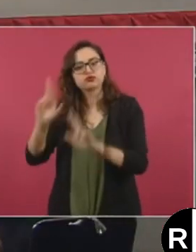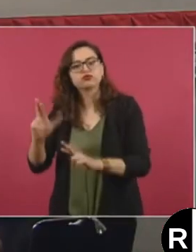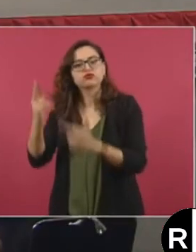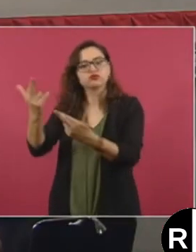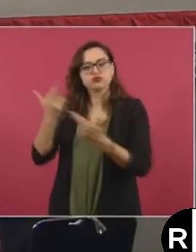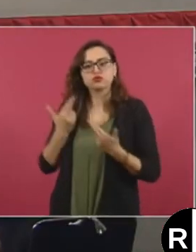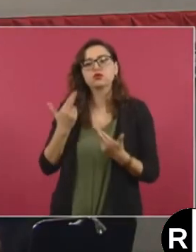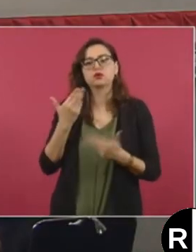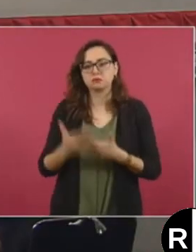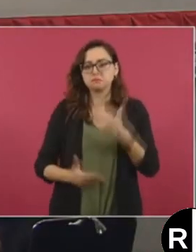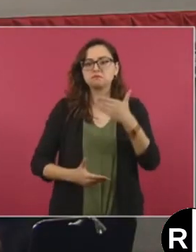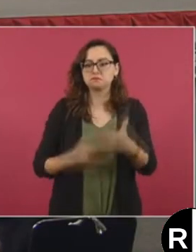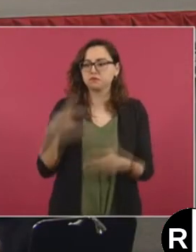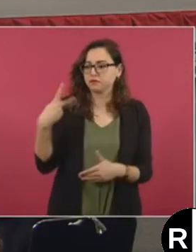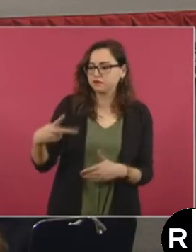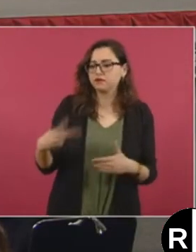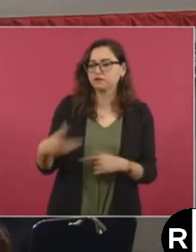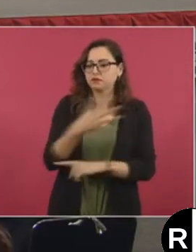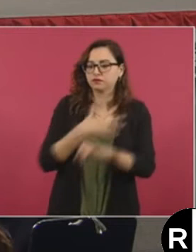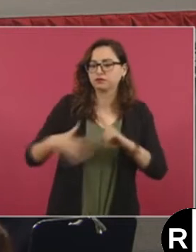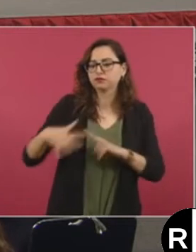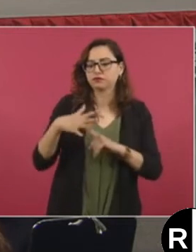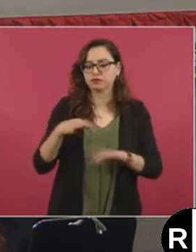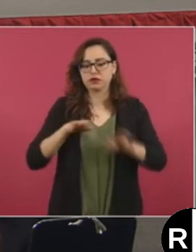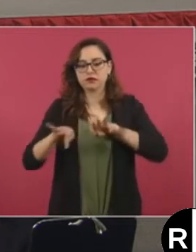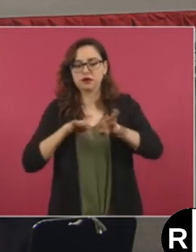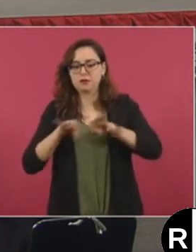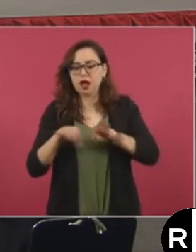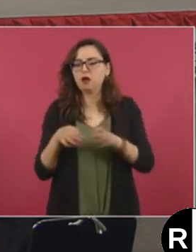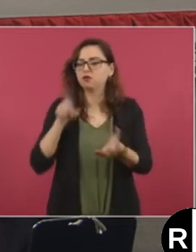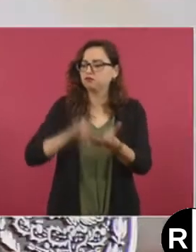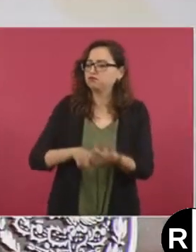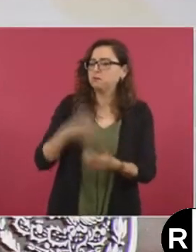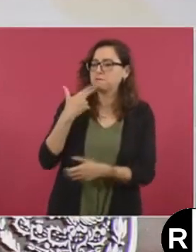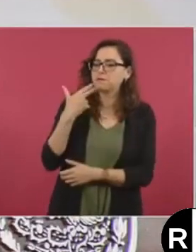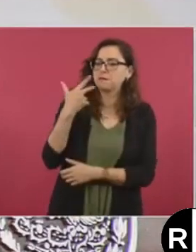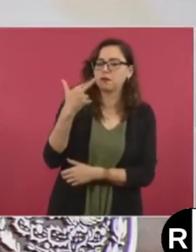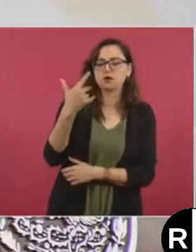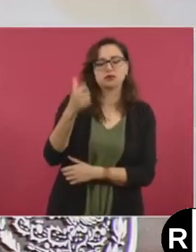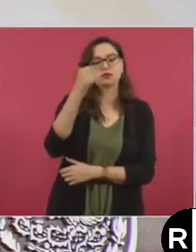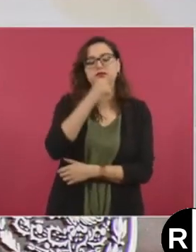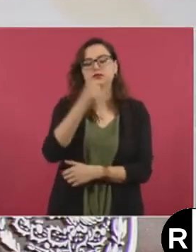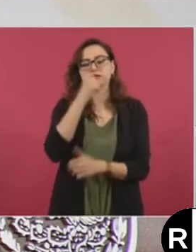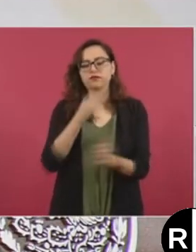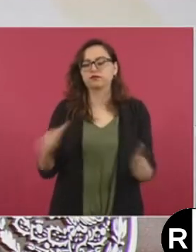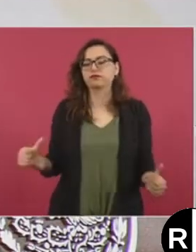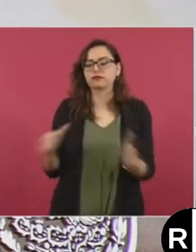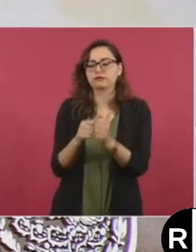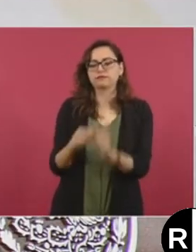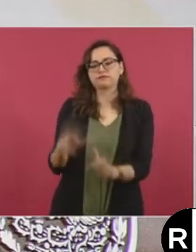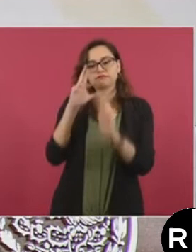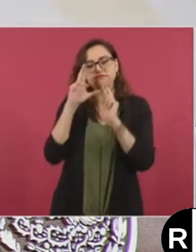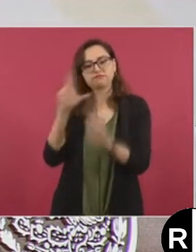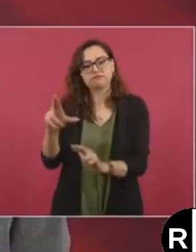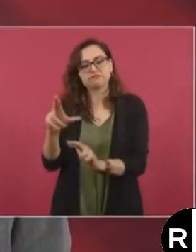hacían para mejorar su situación laboral de los agremiados, siempre hubo ese respeto y hubo esa buena